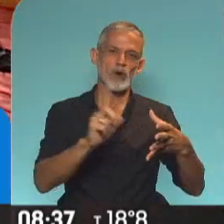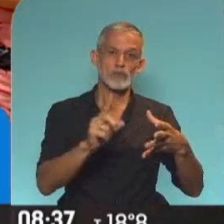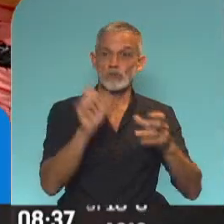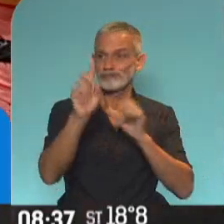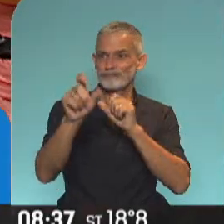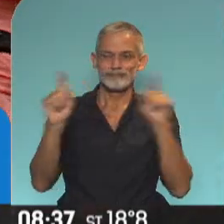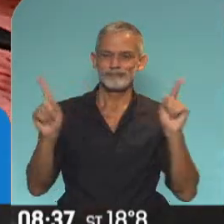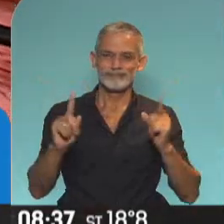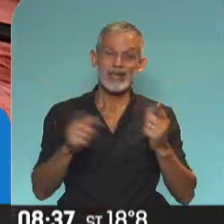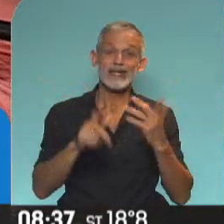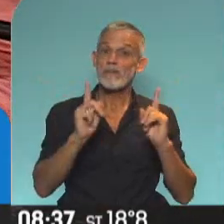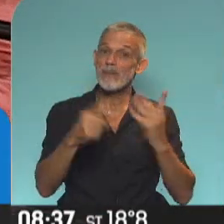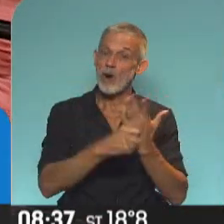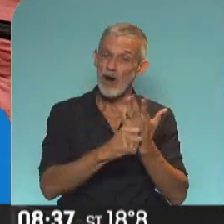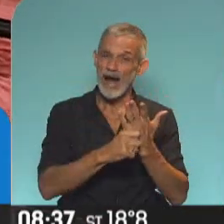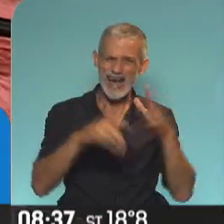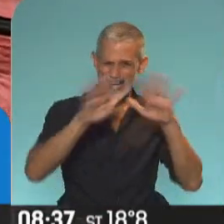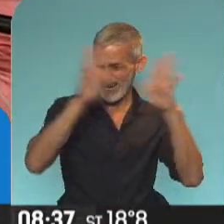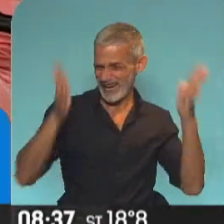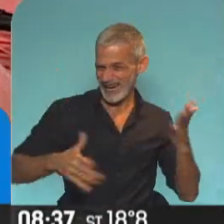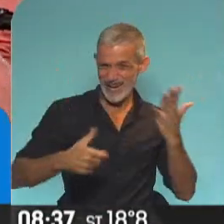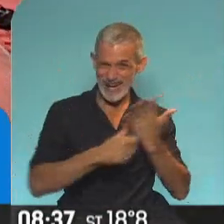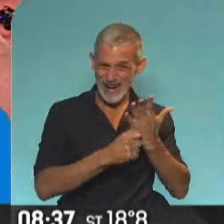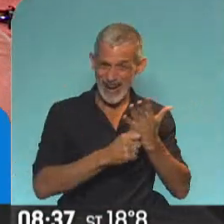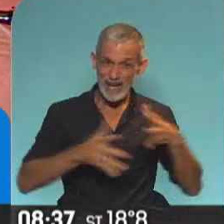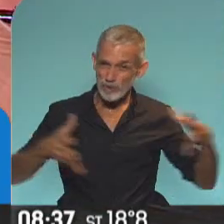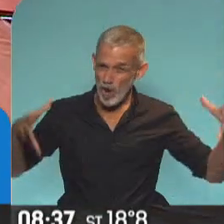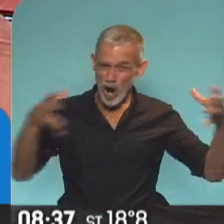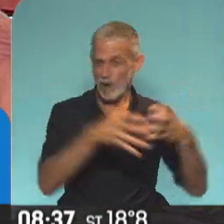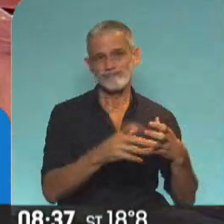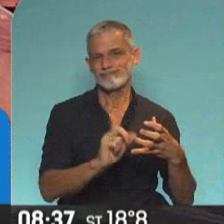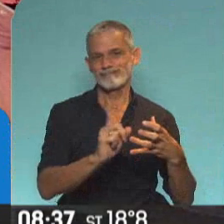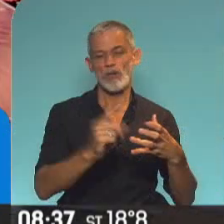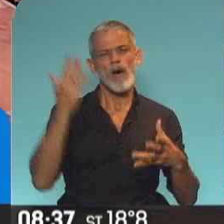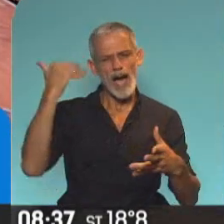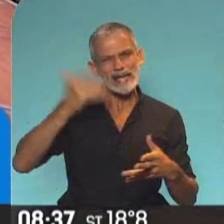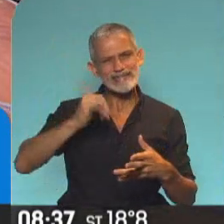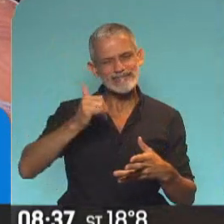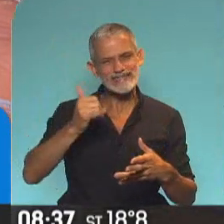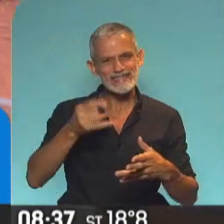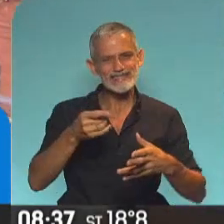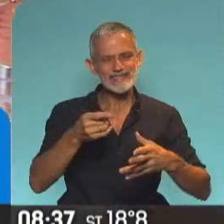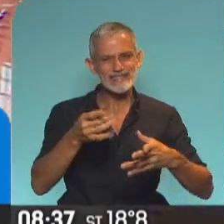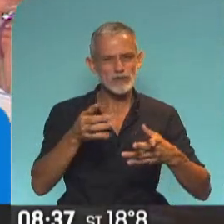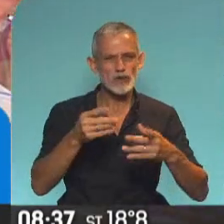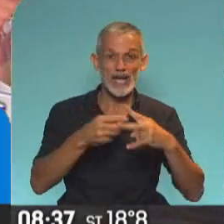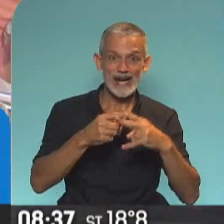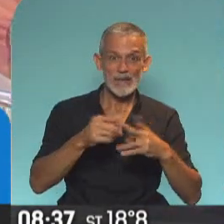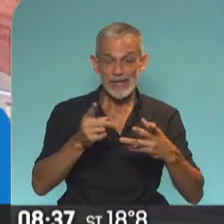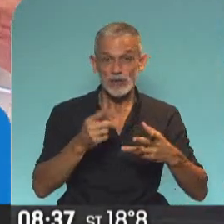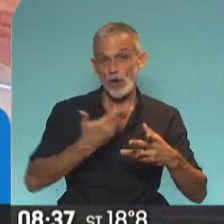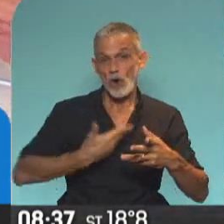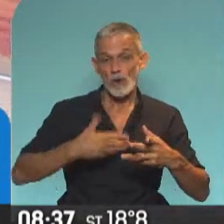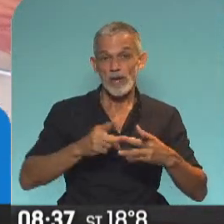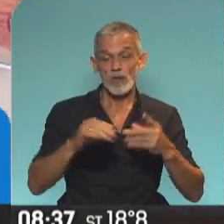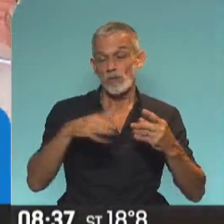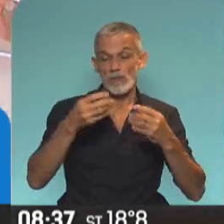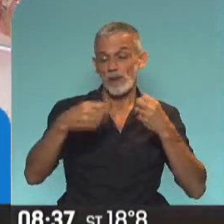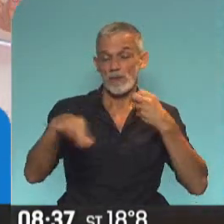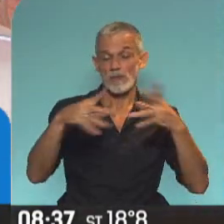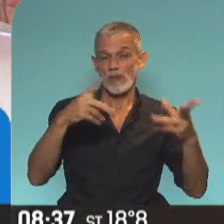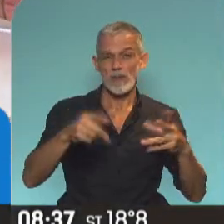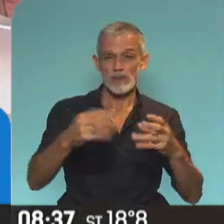pasa con la carne. No hay un gran mercado concentrador de carne. En algún momento lo hubo, fueron herramientas que se fueron perdiendo con el paso de los